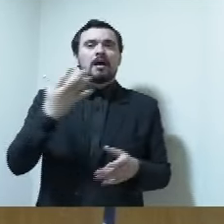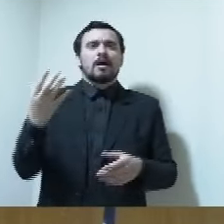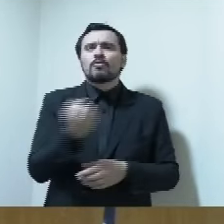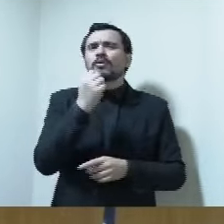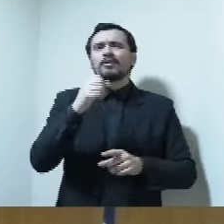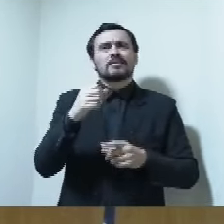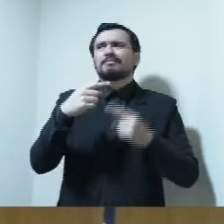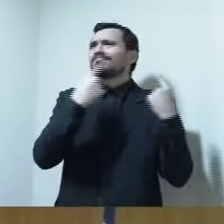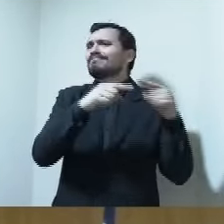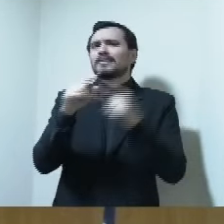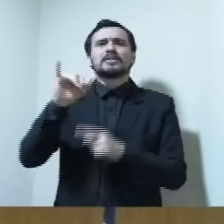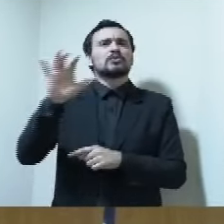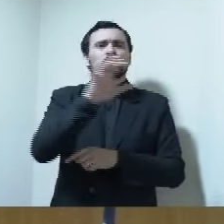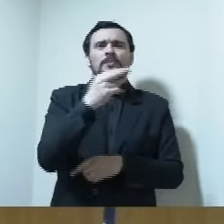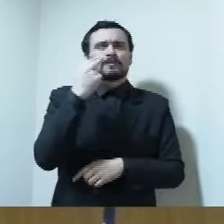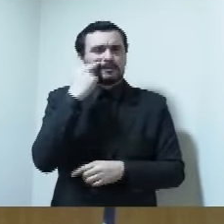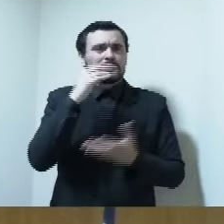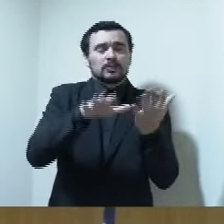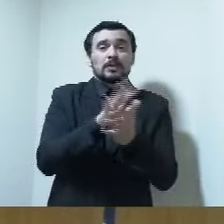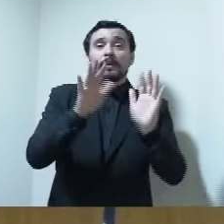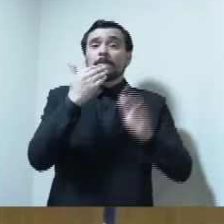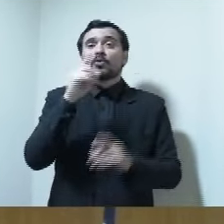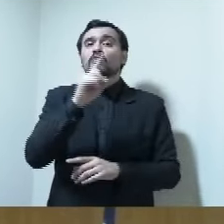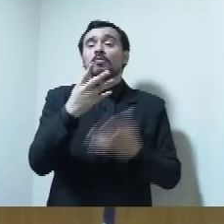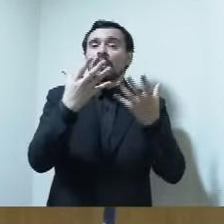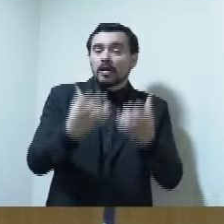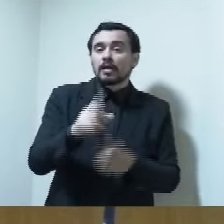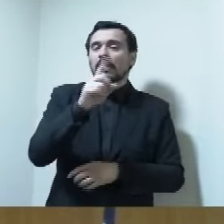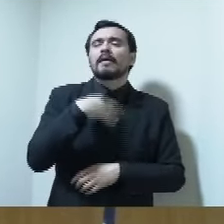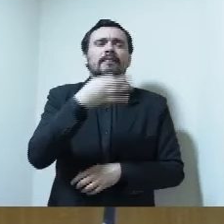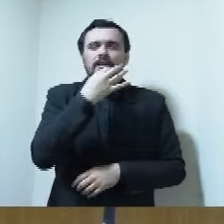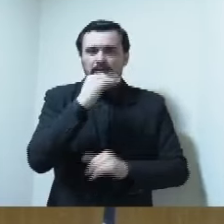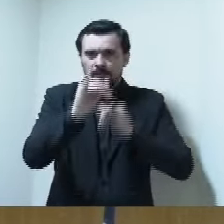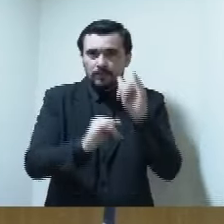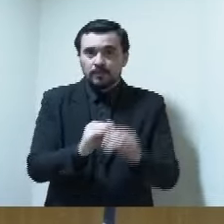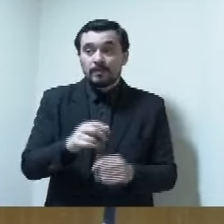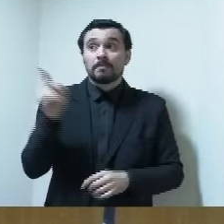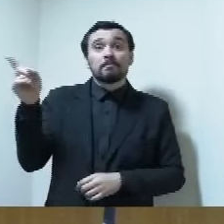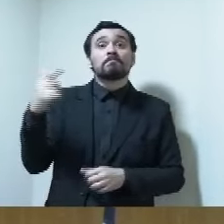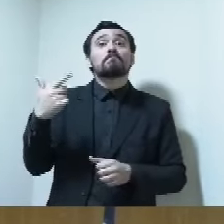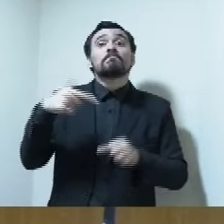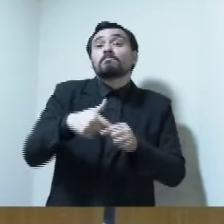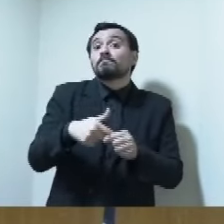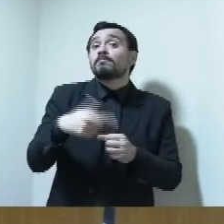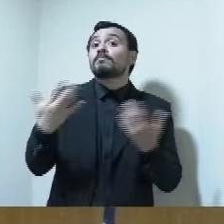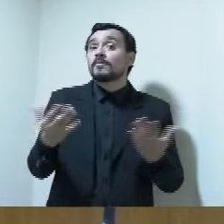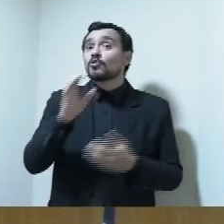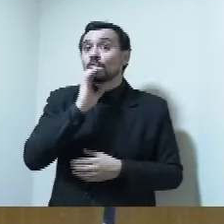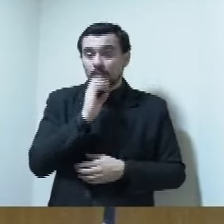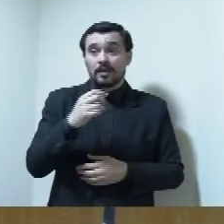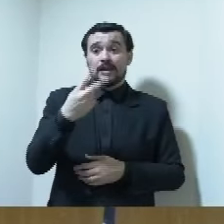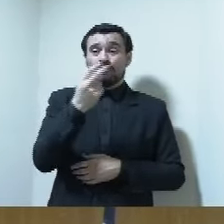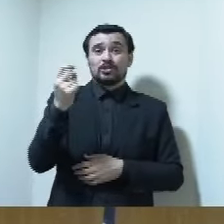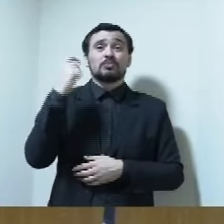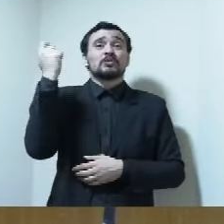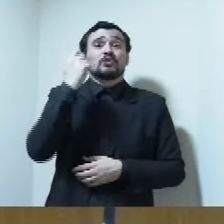casi todas las instituciones. Y para no cansarlos, basta un ejemplo, el caso de Petropar. De dejar 200 millones de